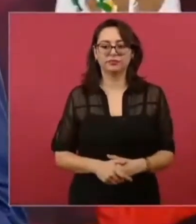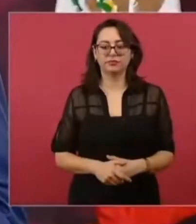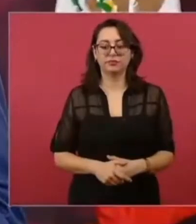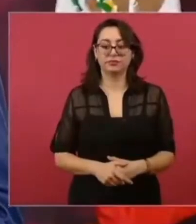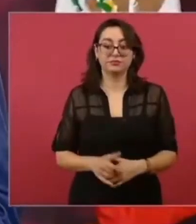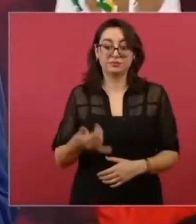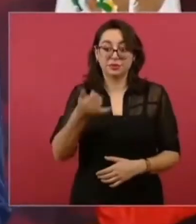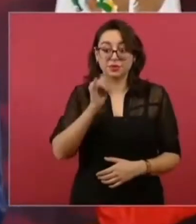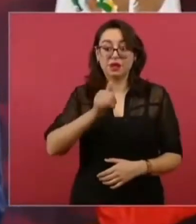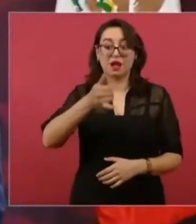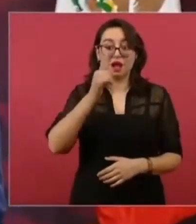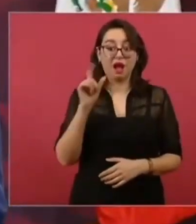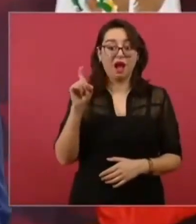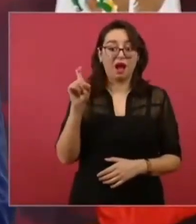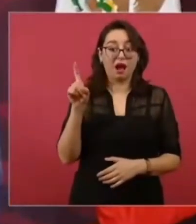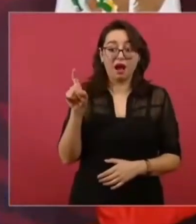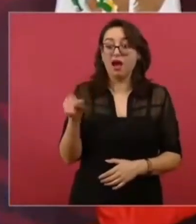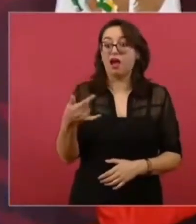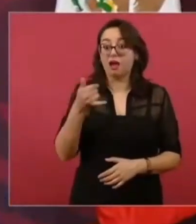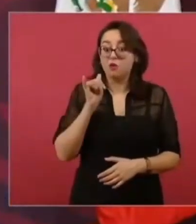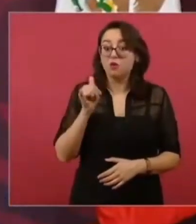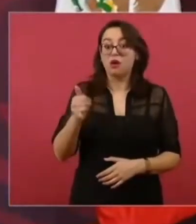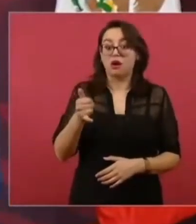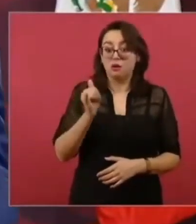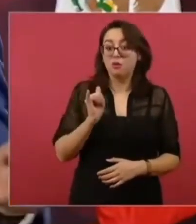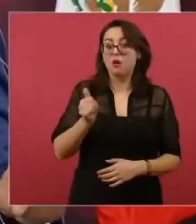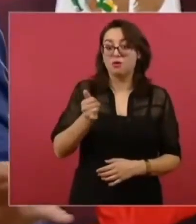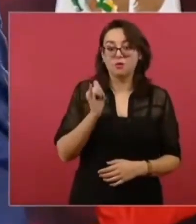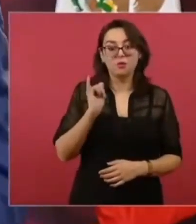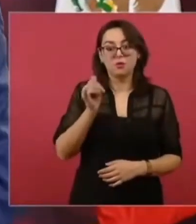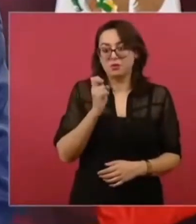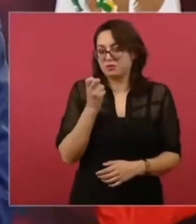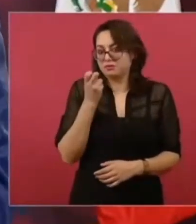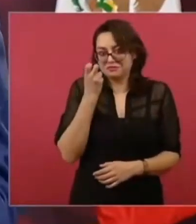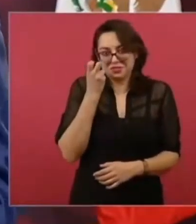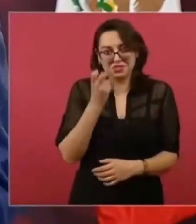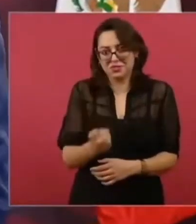tomar mucha agua, eso